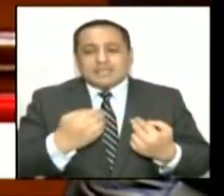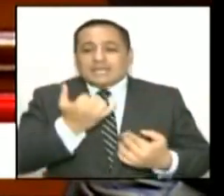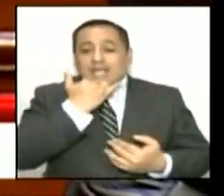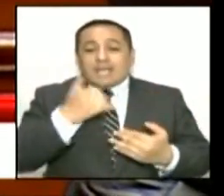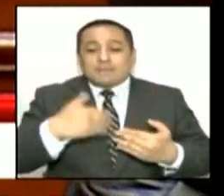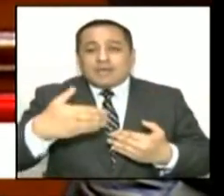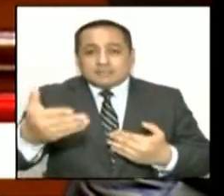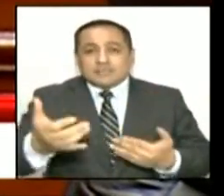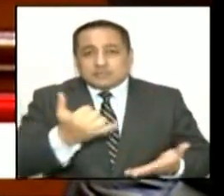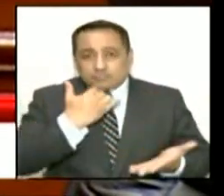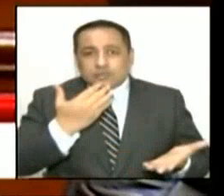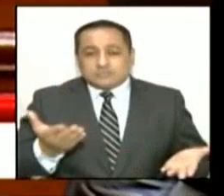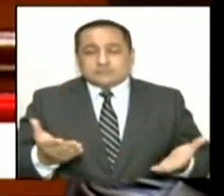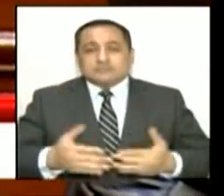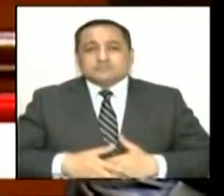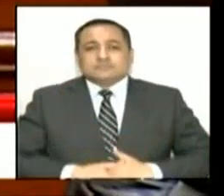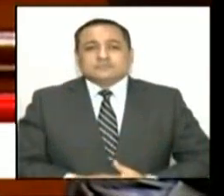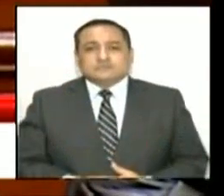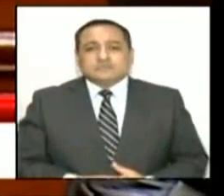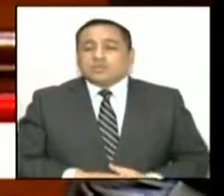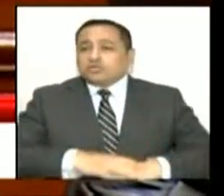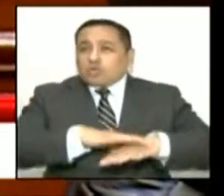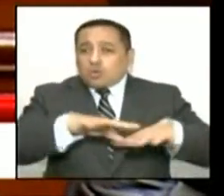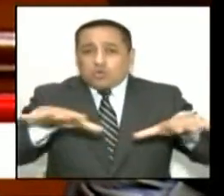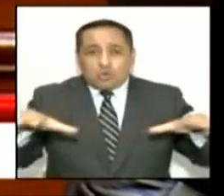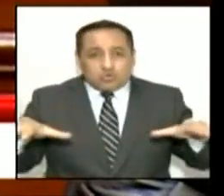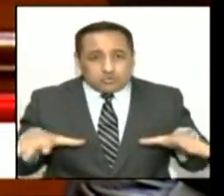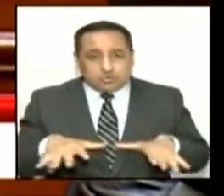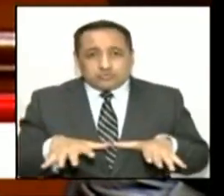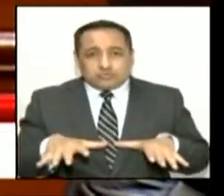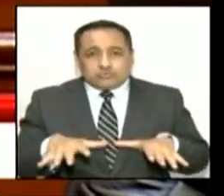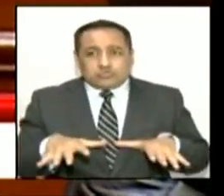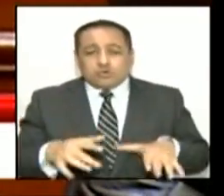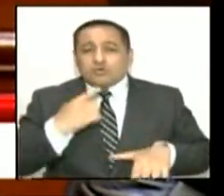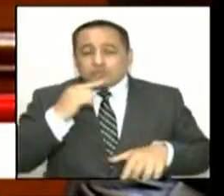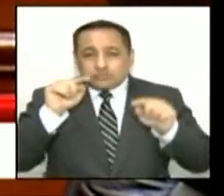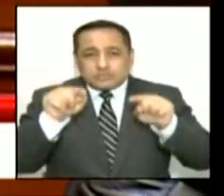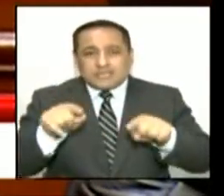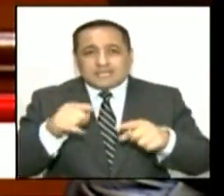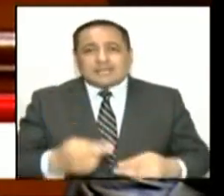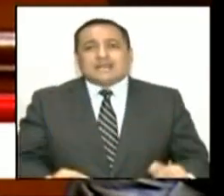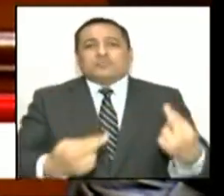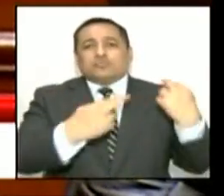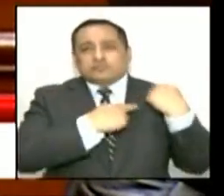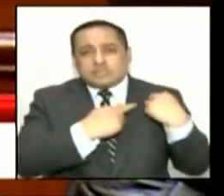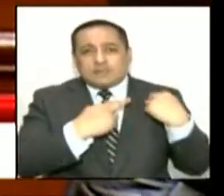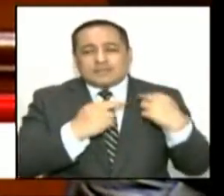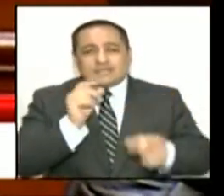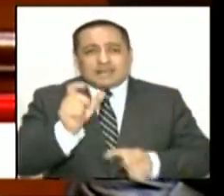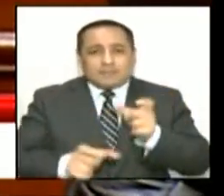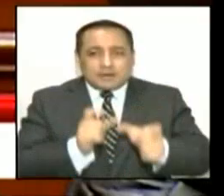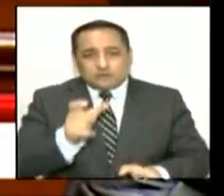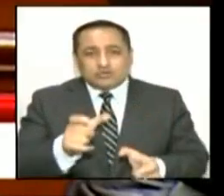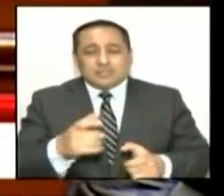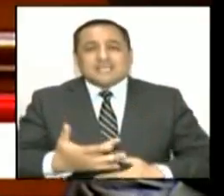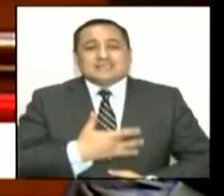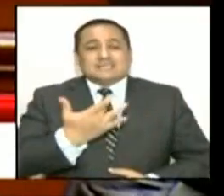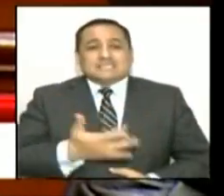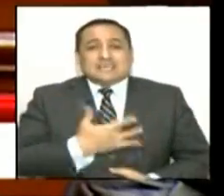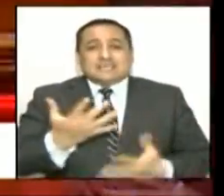consecuencias de sus actos. Todos ustedes son representantes de una ciudadanía